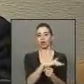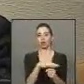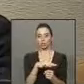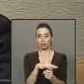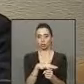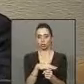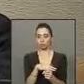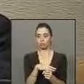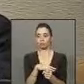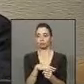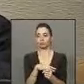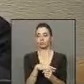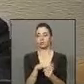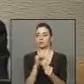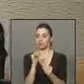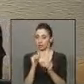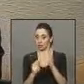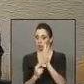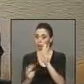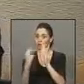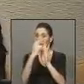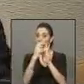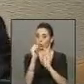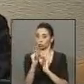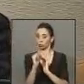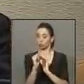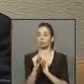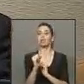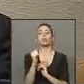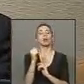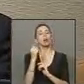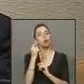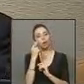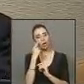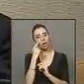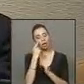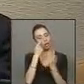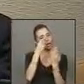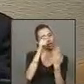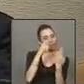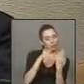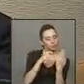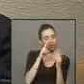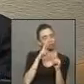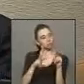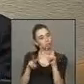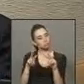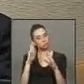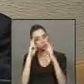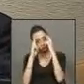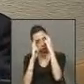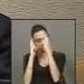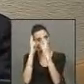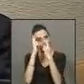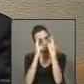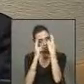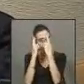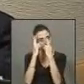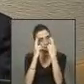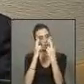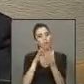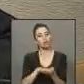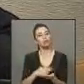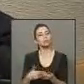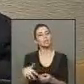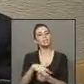Naturalmente, damos un salto importante. Pero revisando, analizando y reflexionando la situación de nuestros